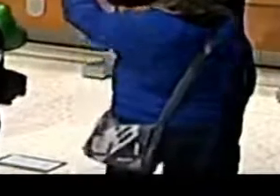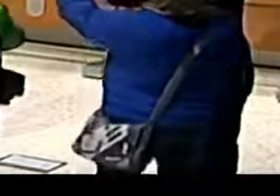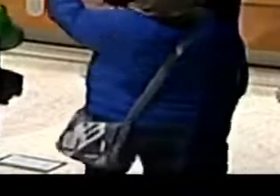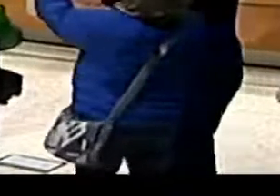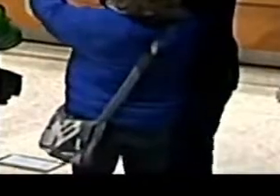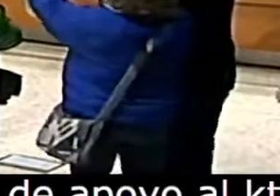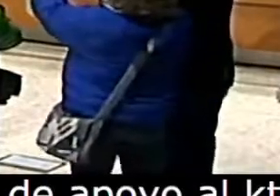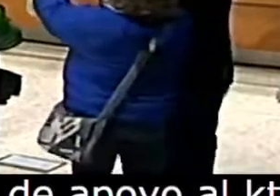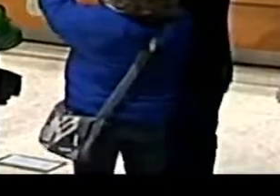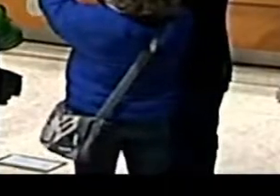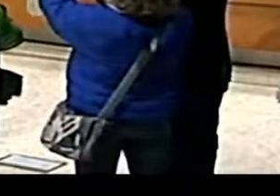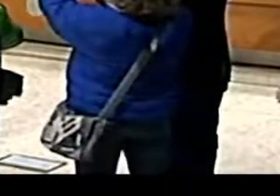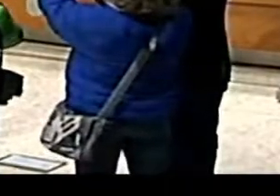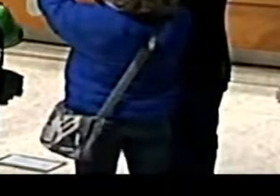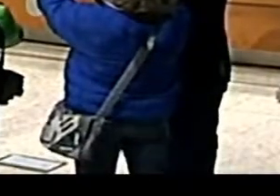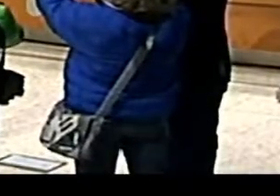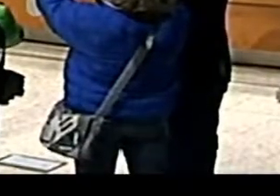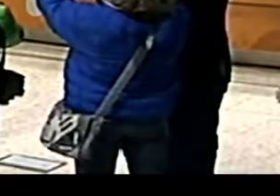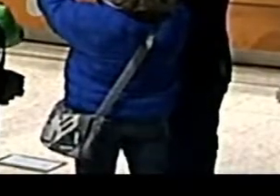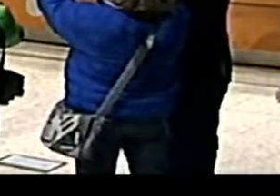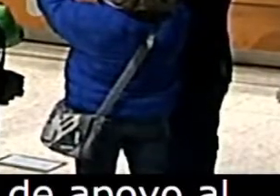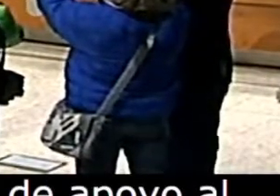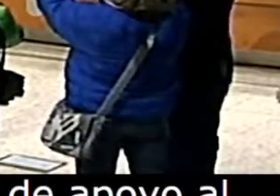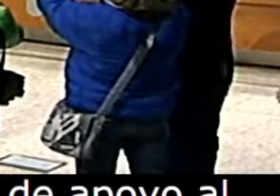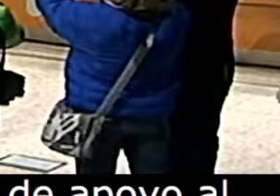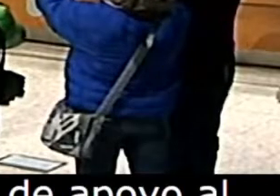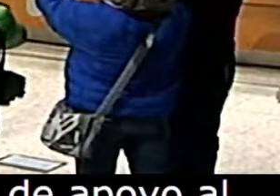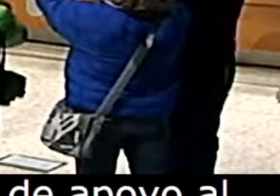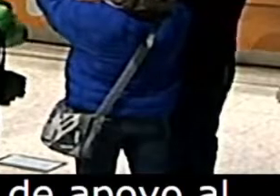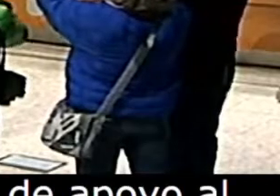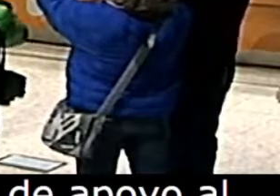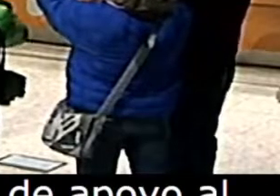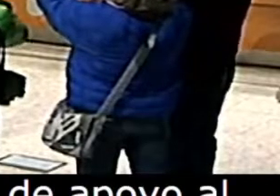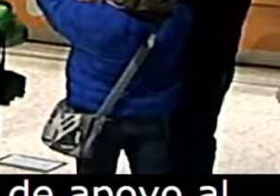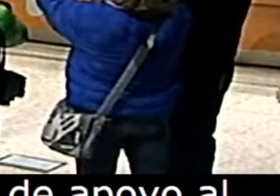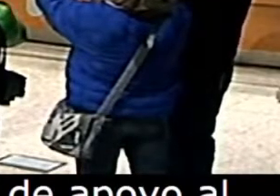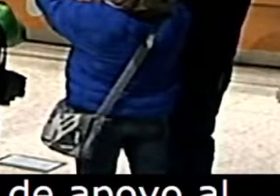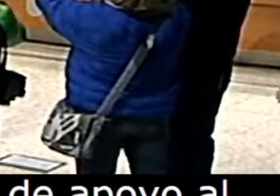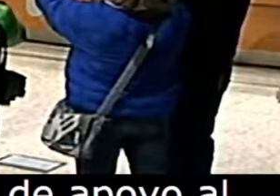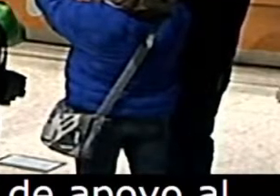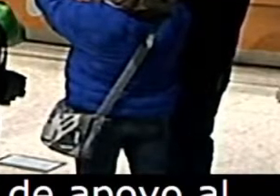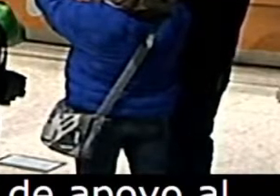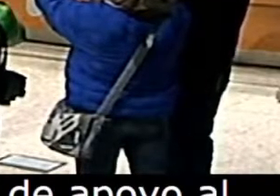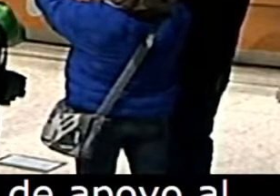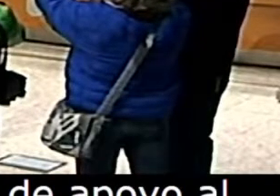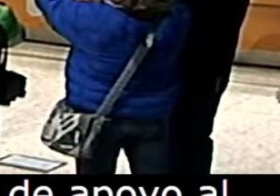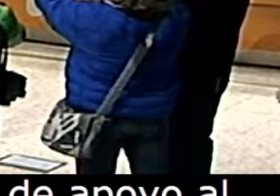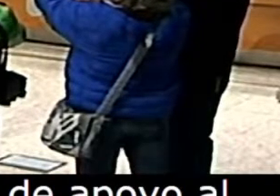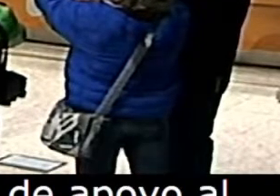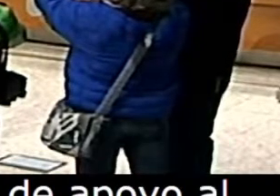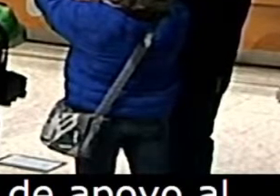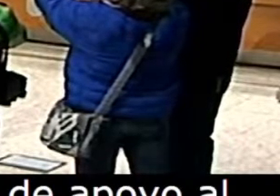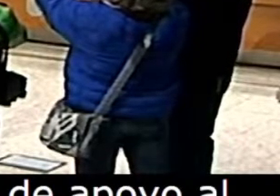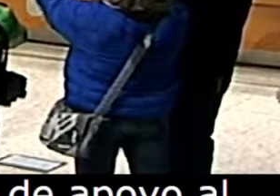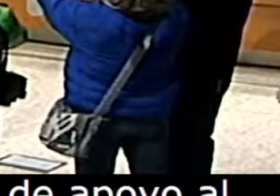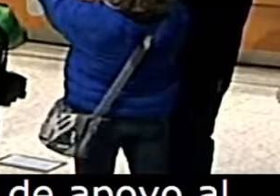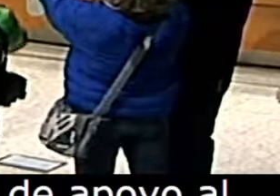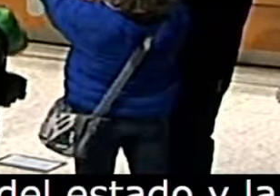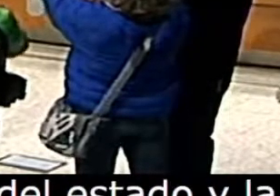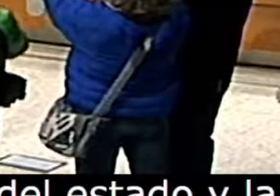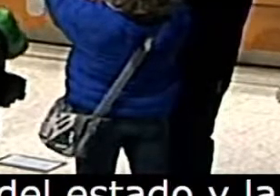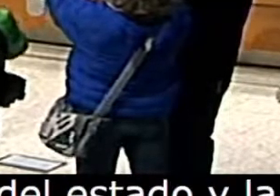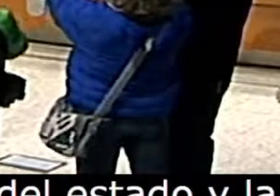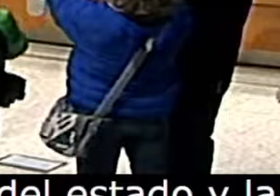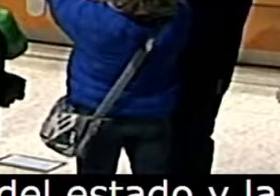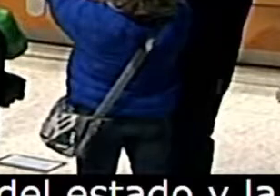del Estado y la Comunidad Autónoma de Extremadura para el desarrollo del marco de cooperación interadministrativa